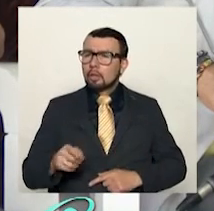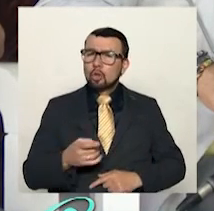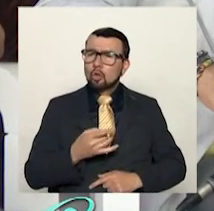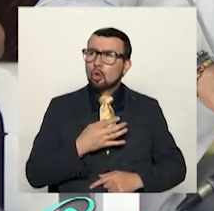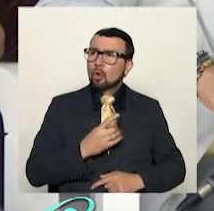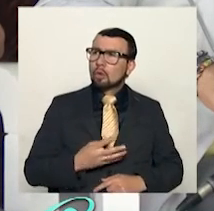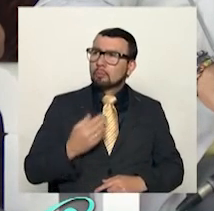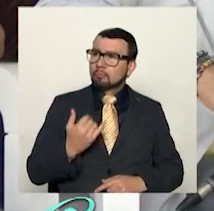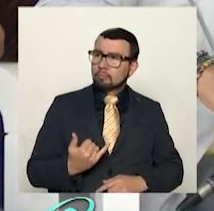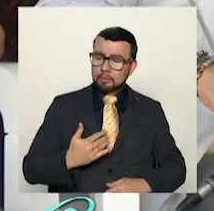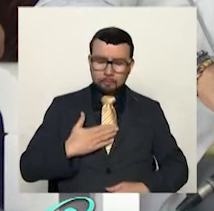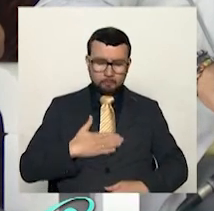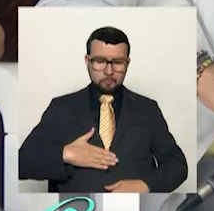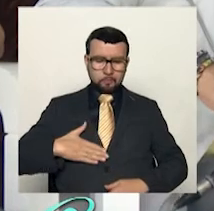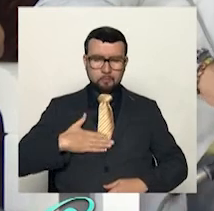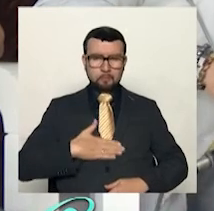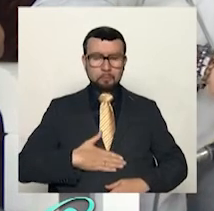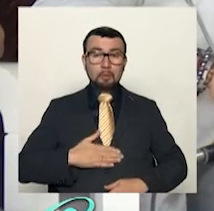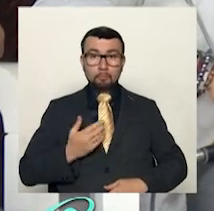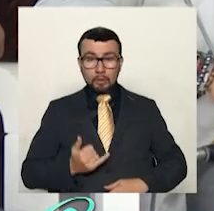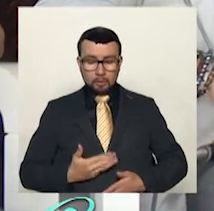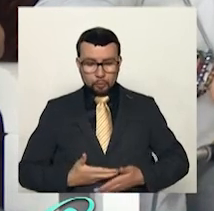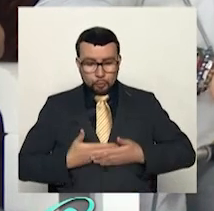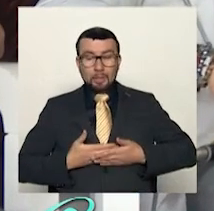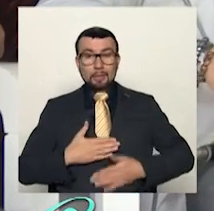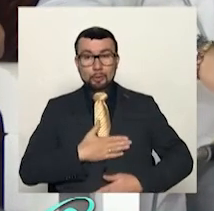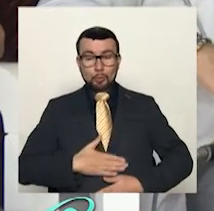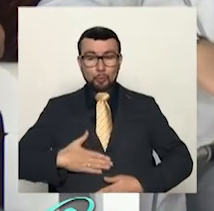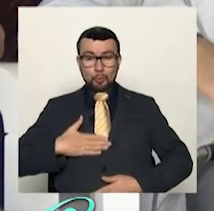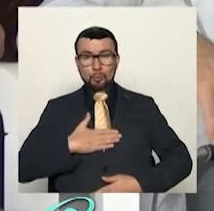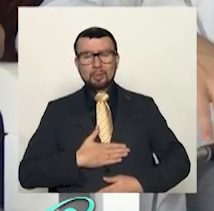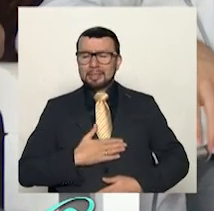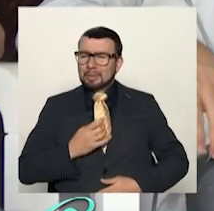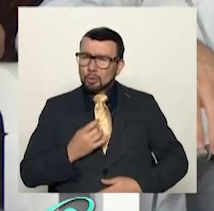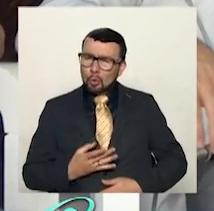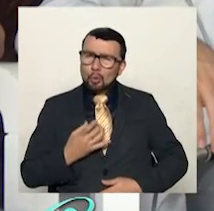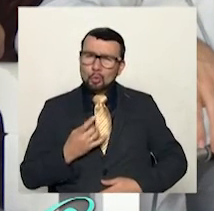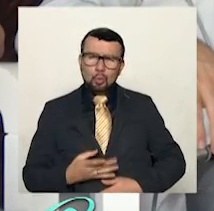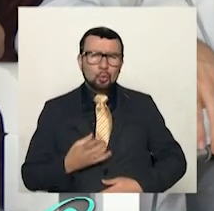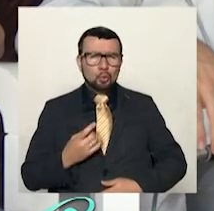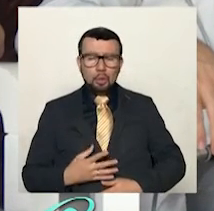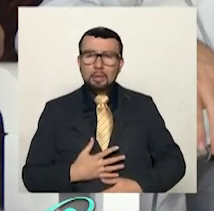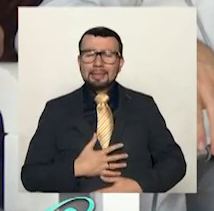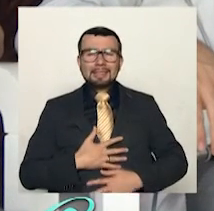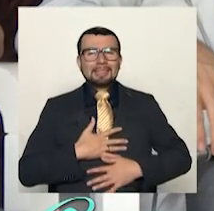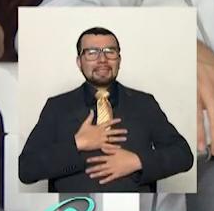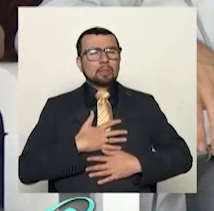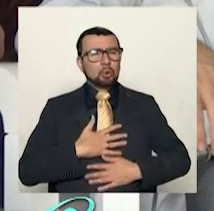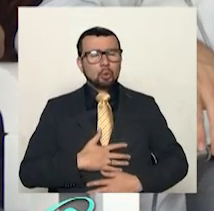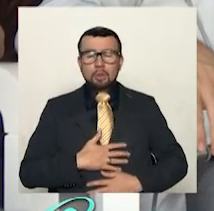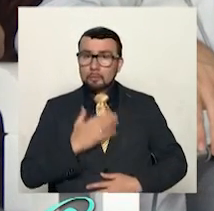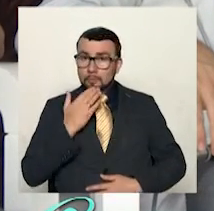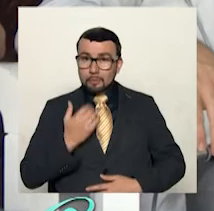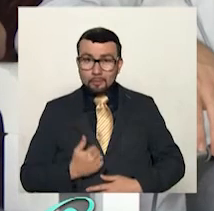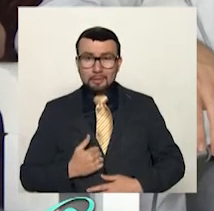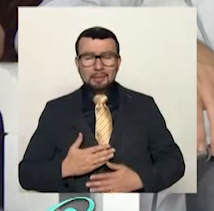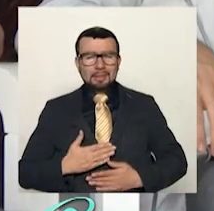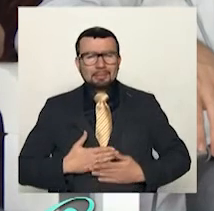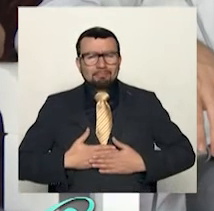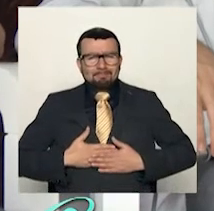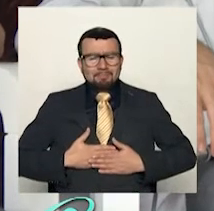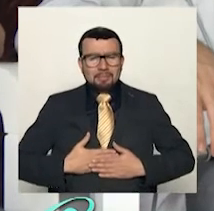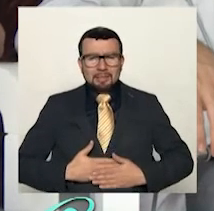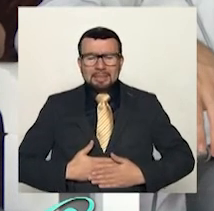zona epigástrica, que es en la parte superior del abdomen, cuando son intensos, que son transficiantes de que da hacia adelante y hacia